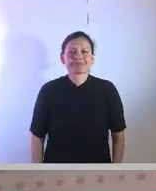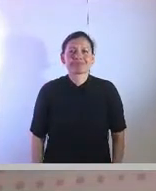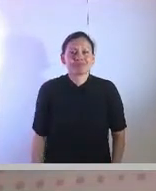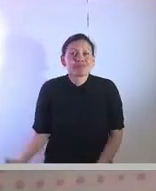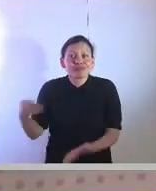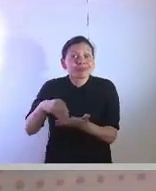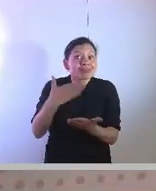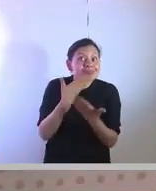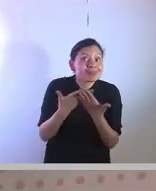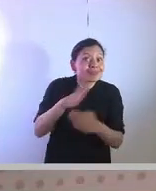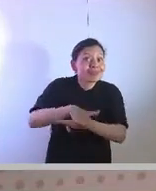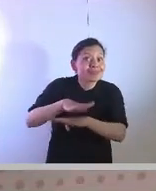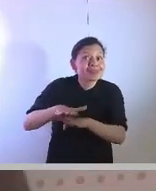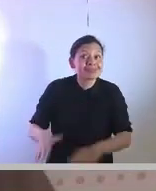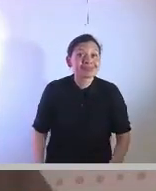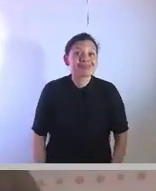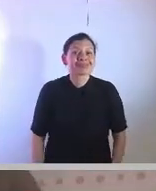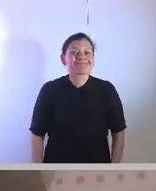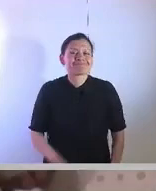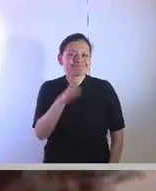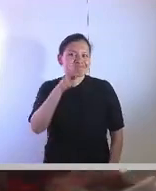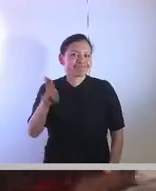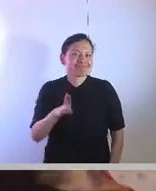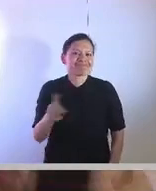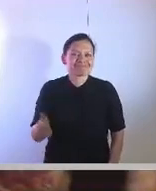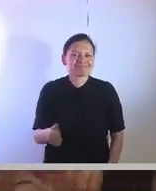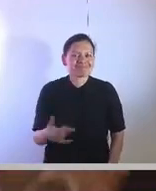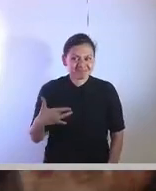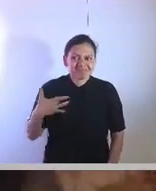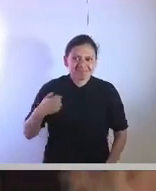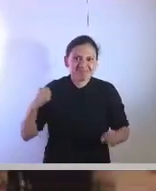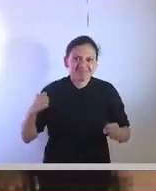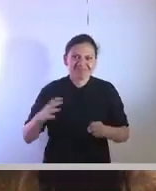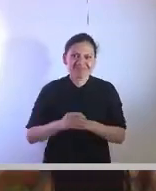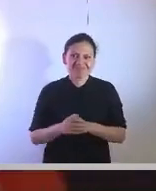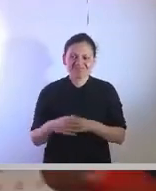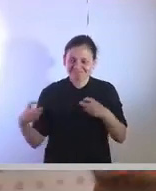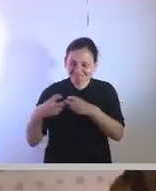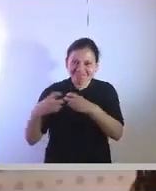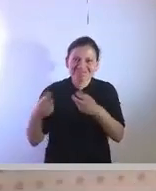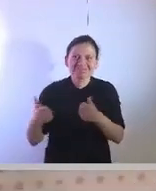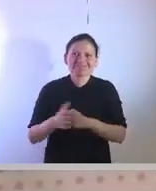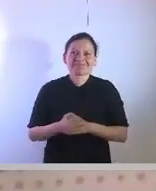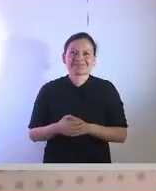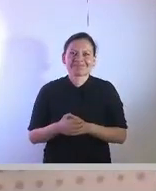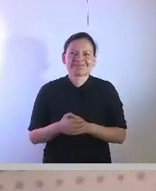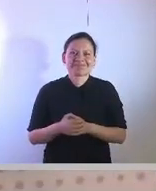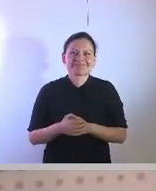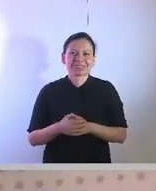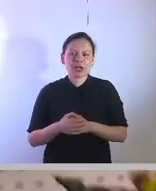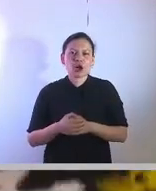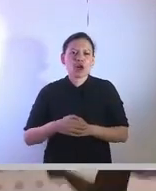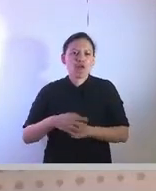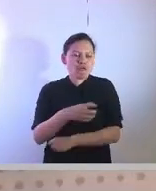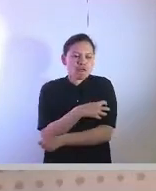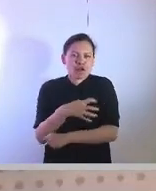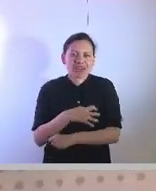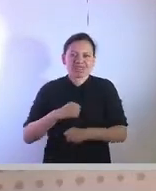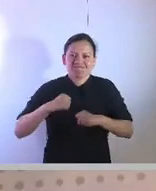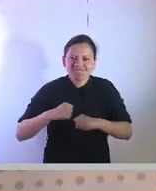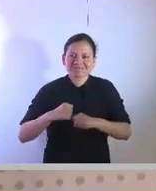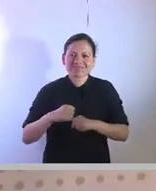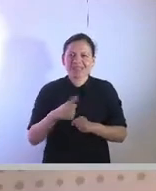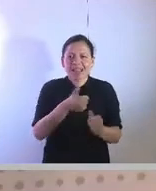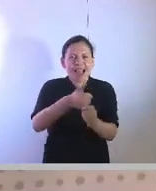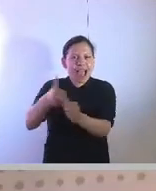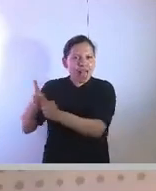Nuevamente, muy buenas tardes. Que se sienta esa fuerza de resistencia de todos